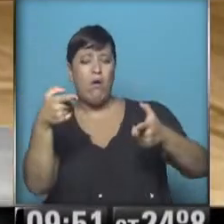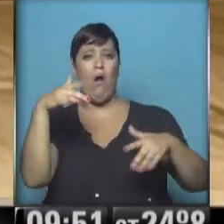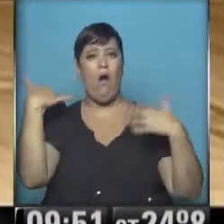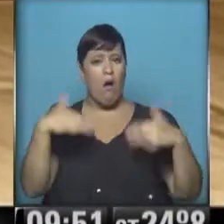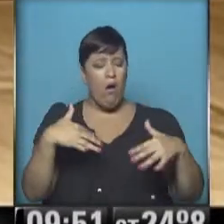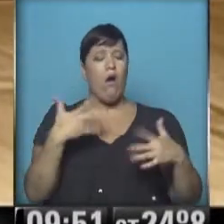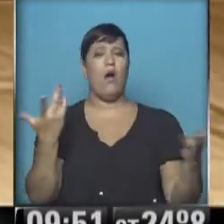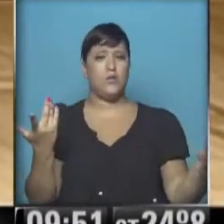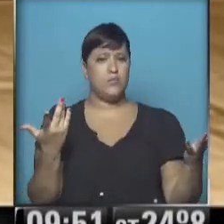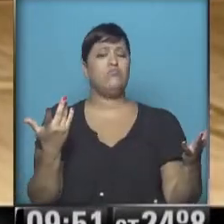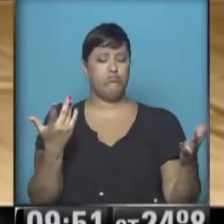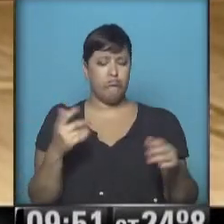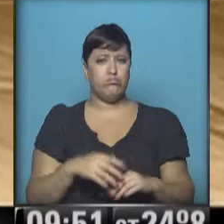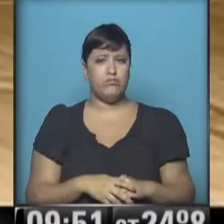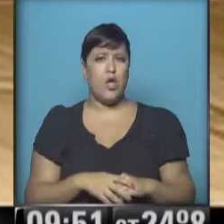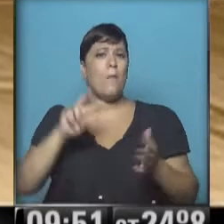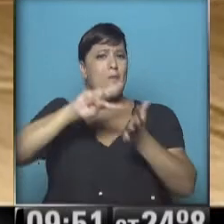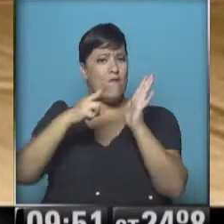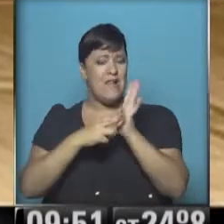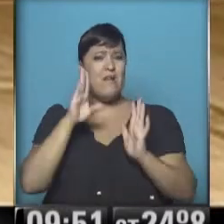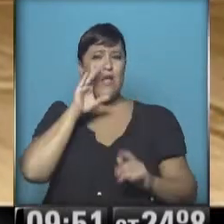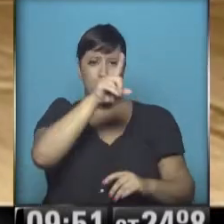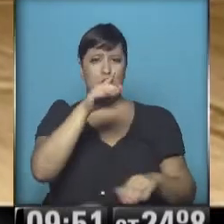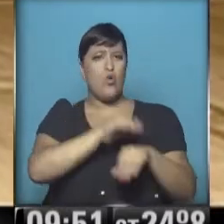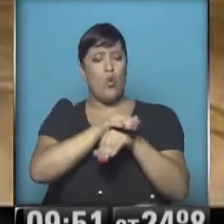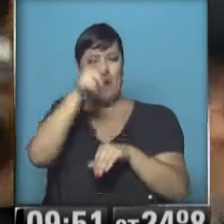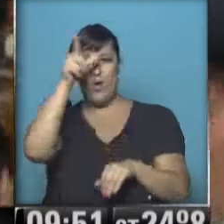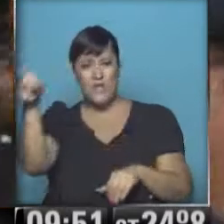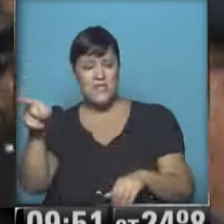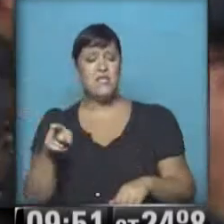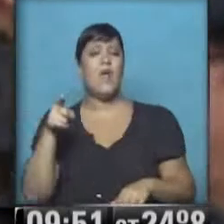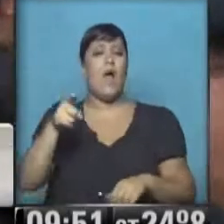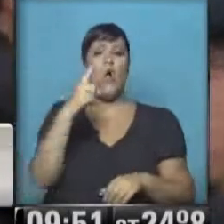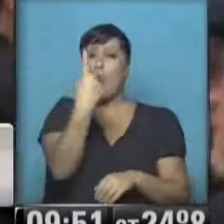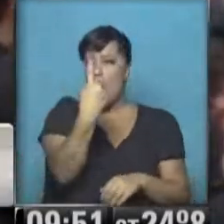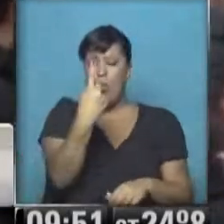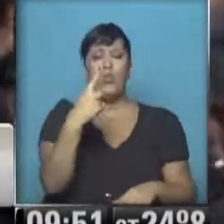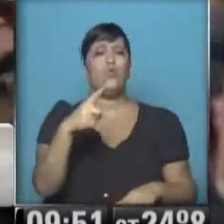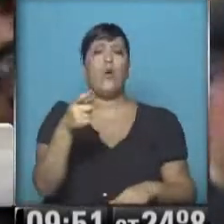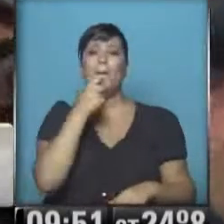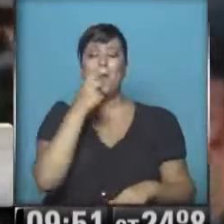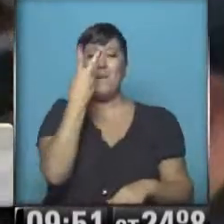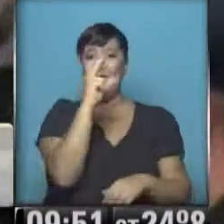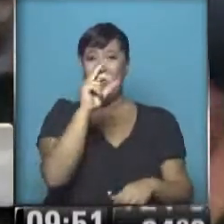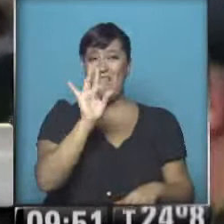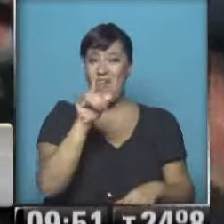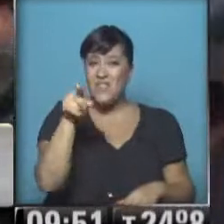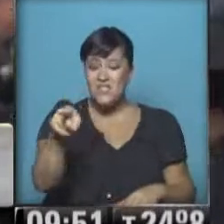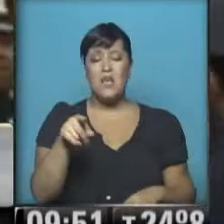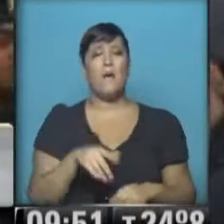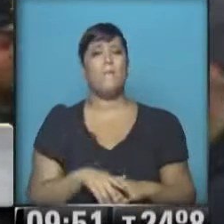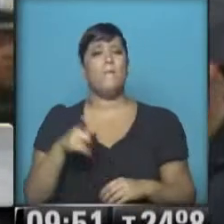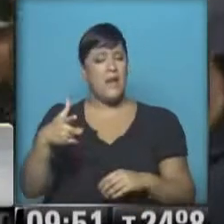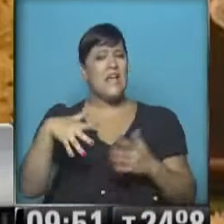a ese país y se han dado hechos que tuvieron como por ejemplo el 20 de diciembre una